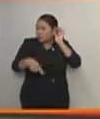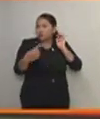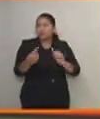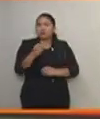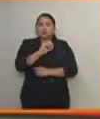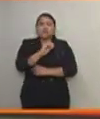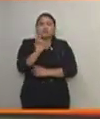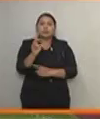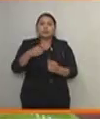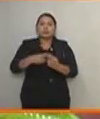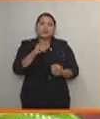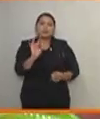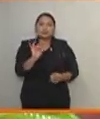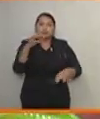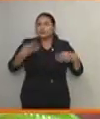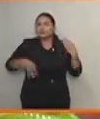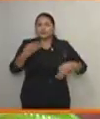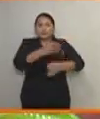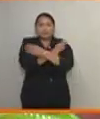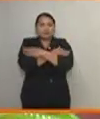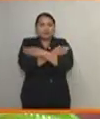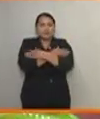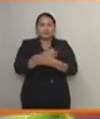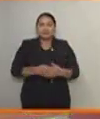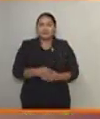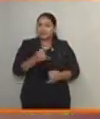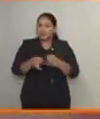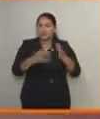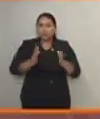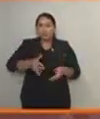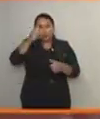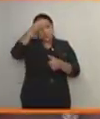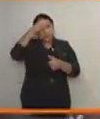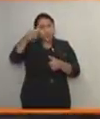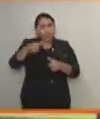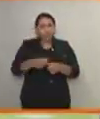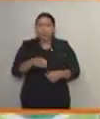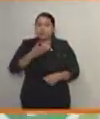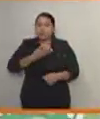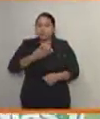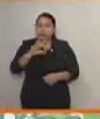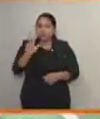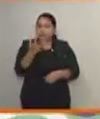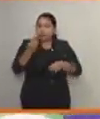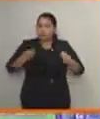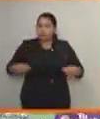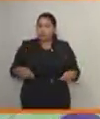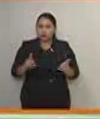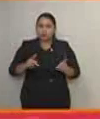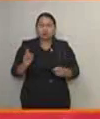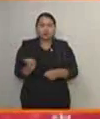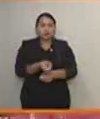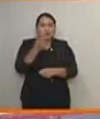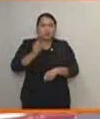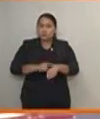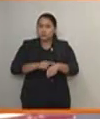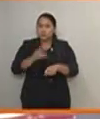07 más 8. Muchas felicidades. Jugadores, les recuerdo que aún tienen una tercera oportunidad para ganar a